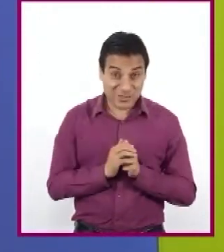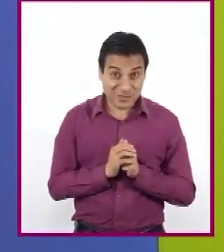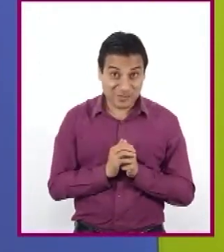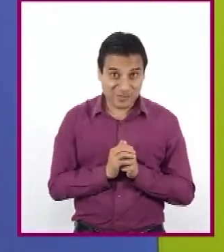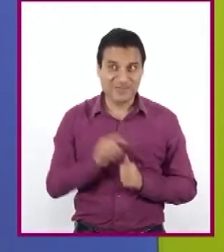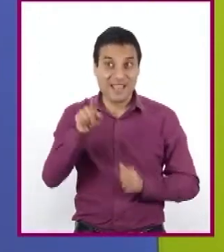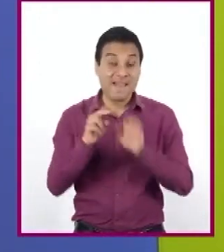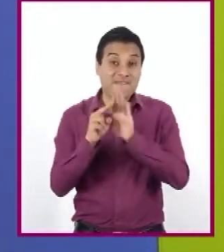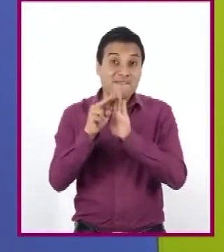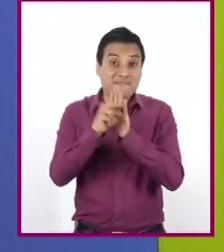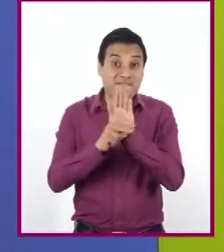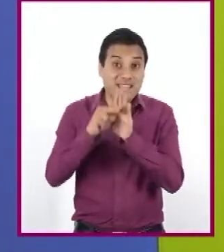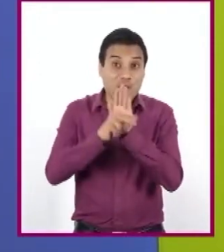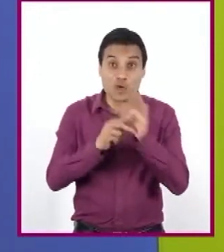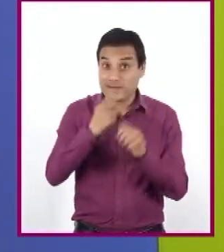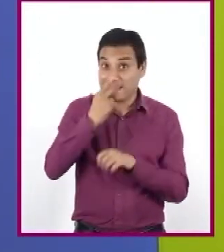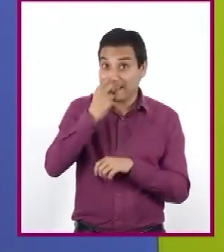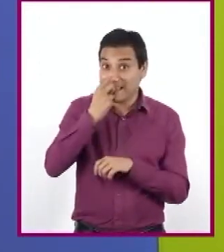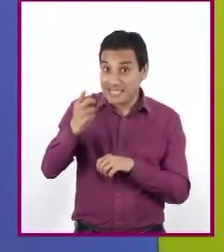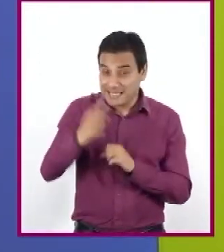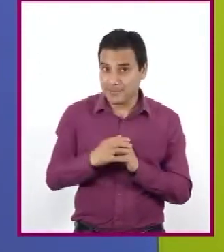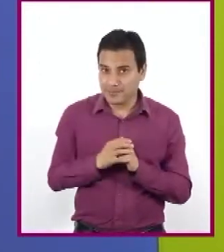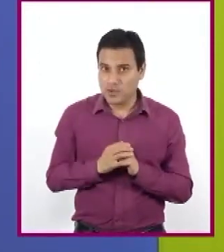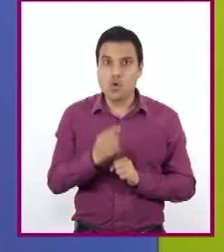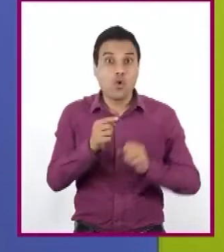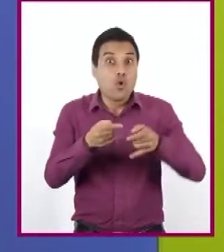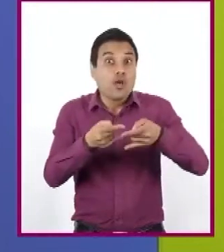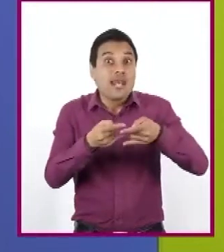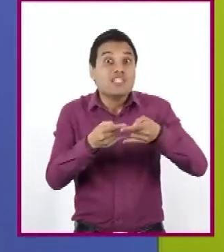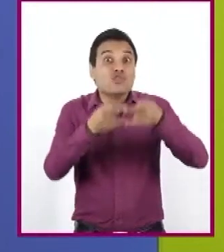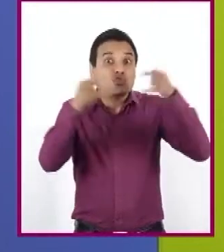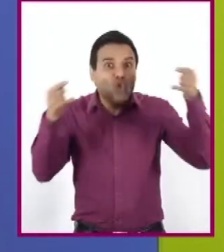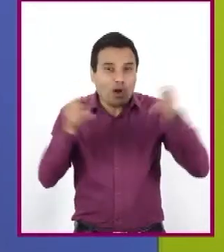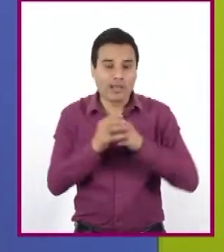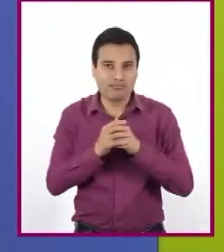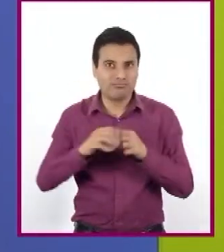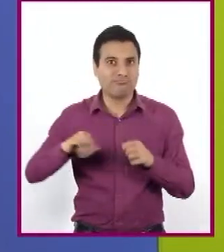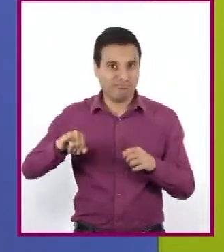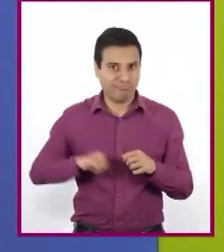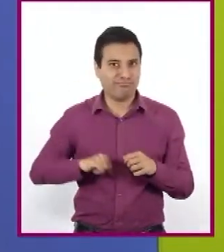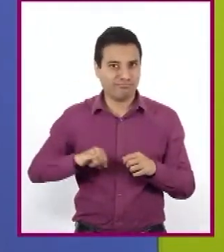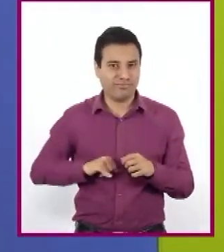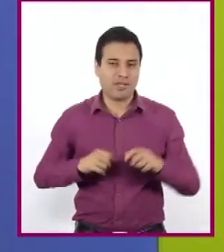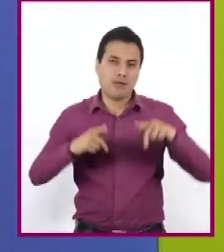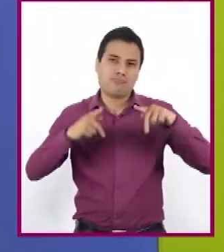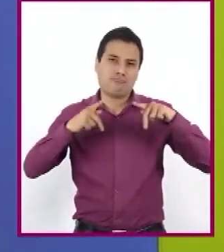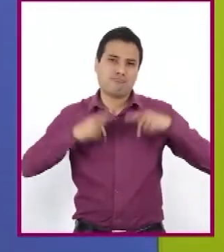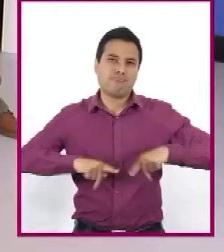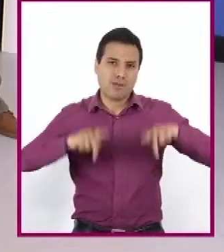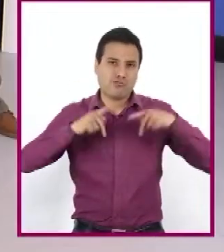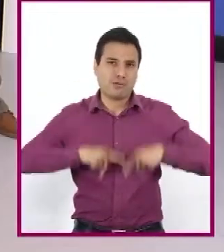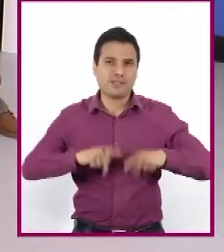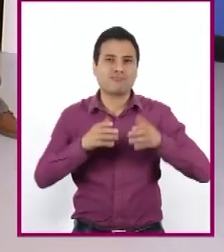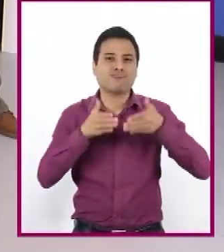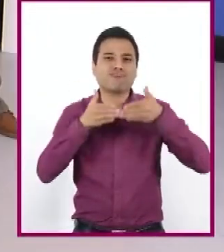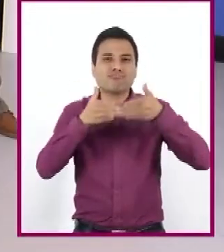dieron cuenta que al final del mismo se menciona una historia que relaciona a unos pescadores y unas estrellas de mar.